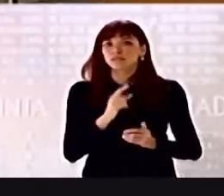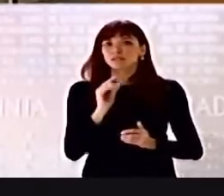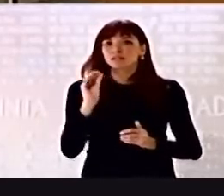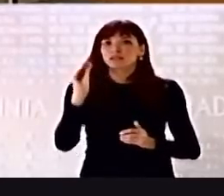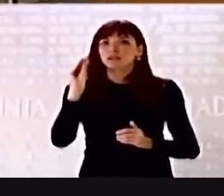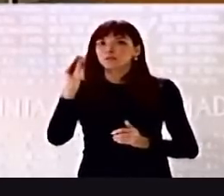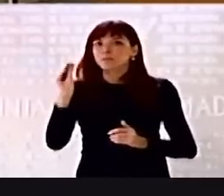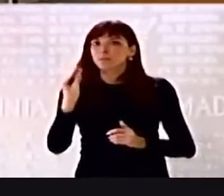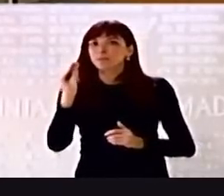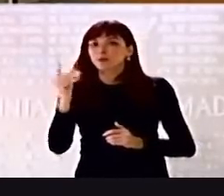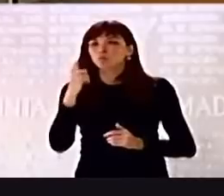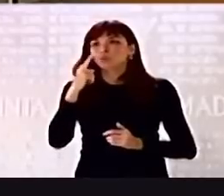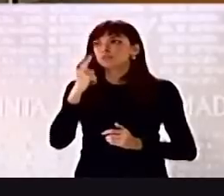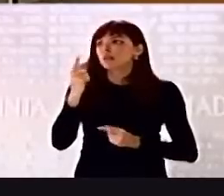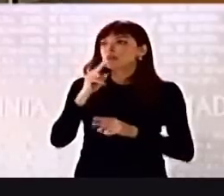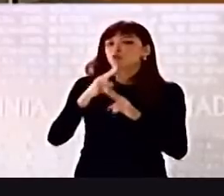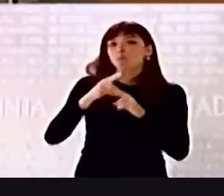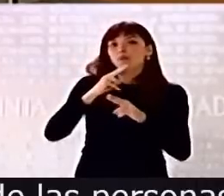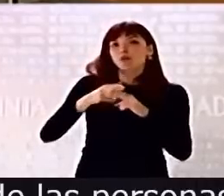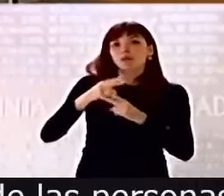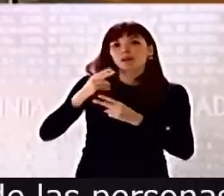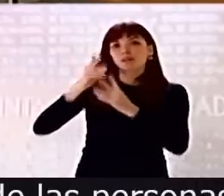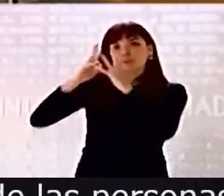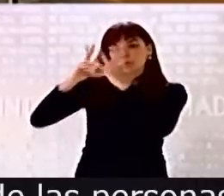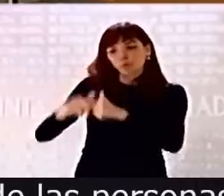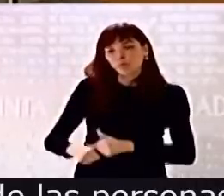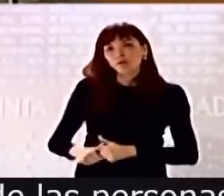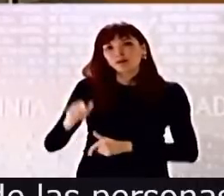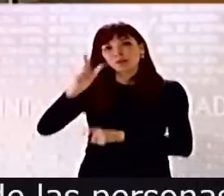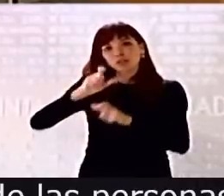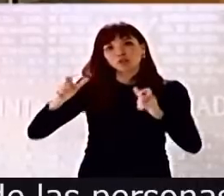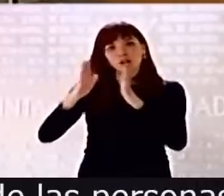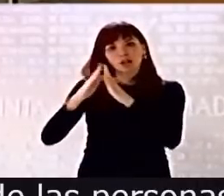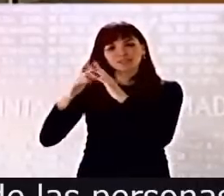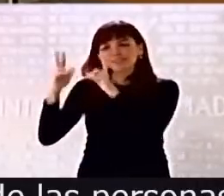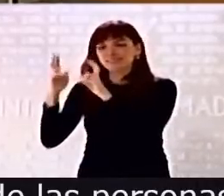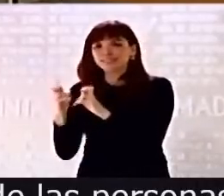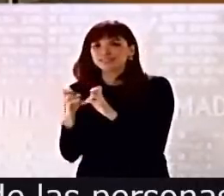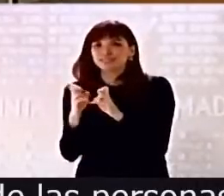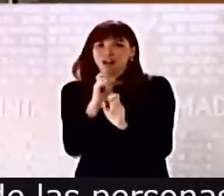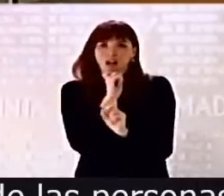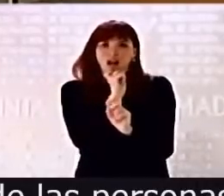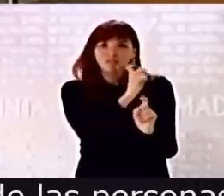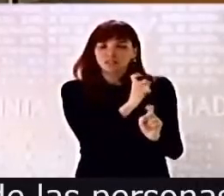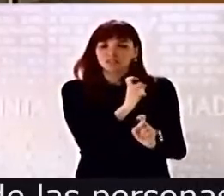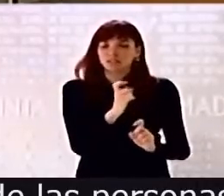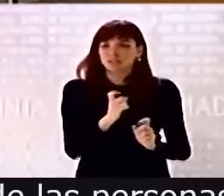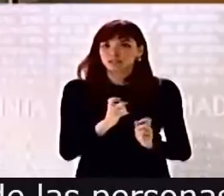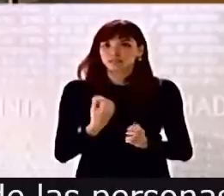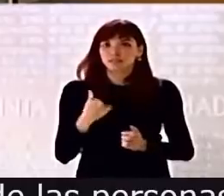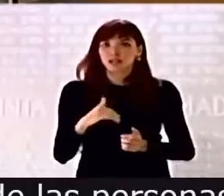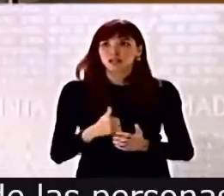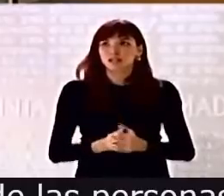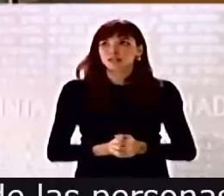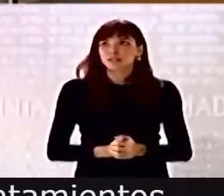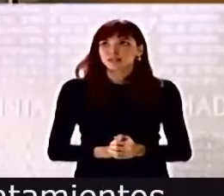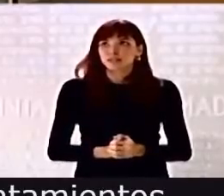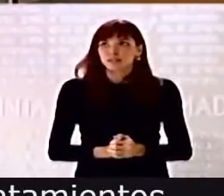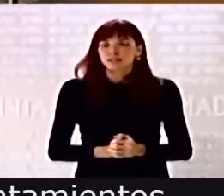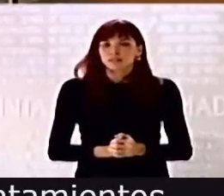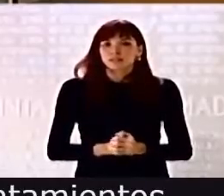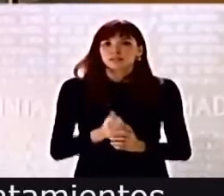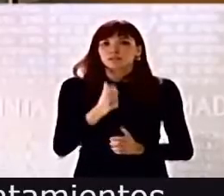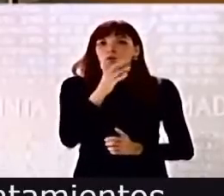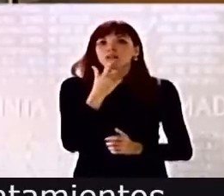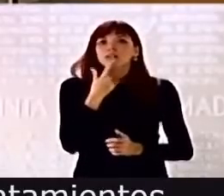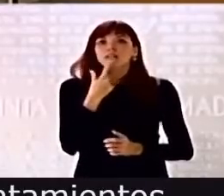que están confinadas, porque sí, según nos han comentado, hay algunos ayuntamientos donde todavía no han esa información y temen que haya